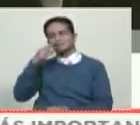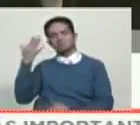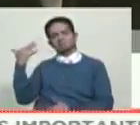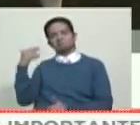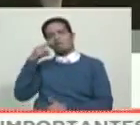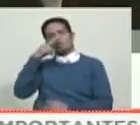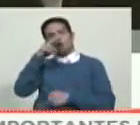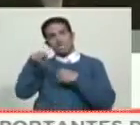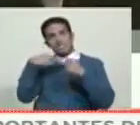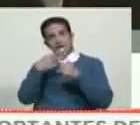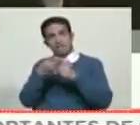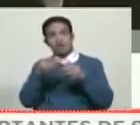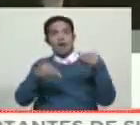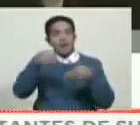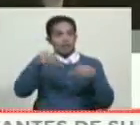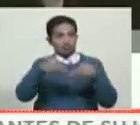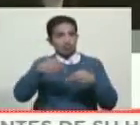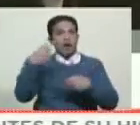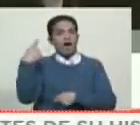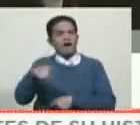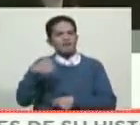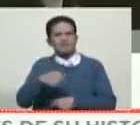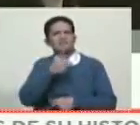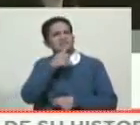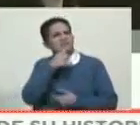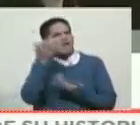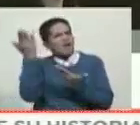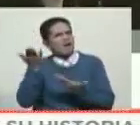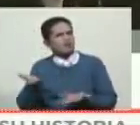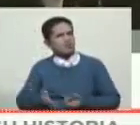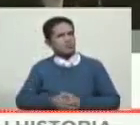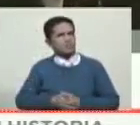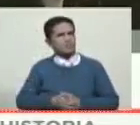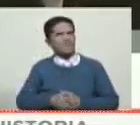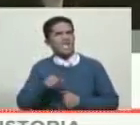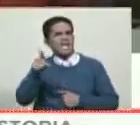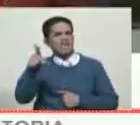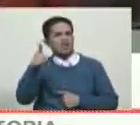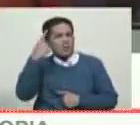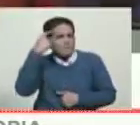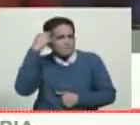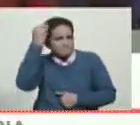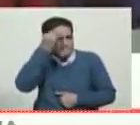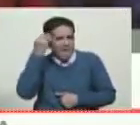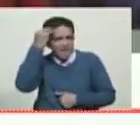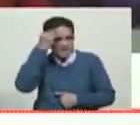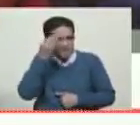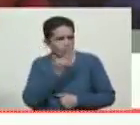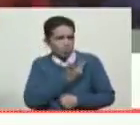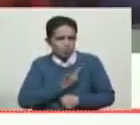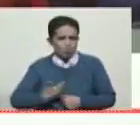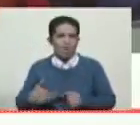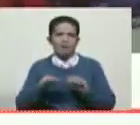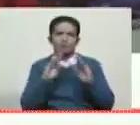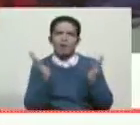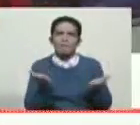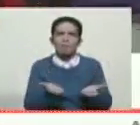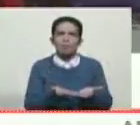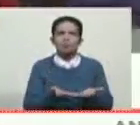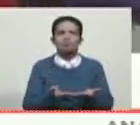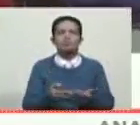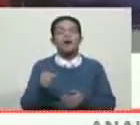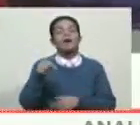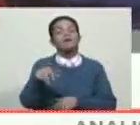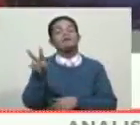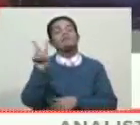elecciones? ¿Quiénes son ellos? Los que se creen dueños del mundo. Pero aquí en Venezuela debemos demostrarle